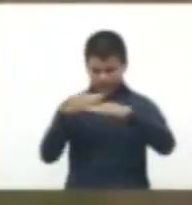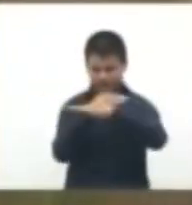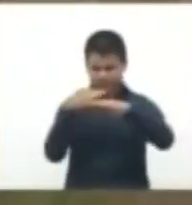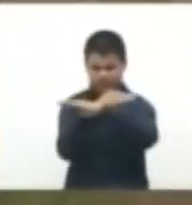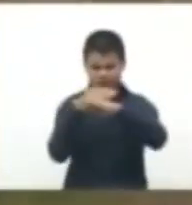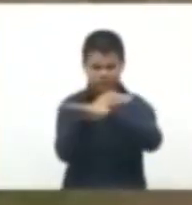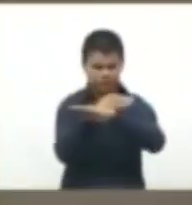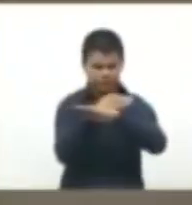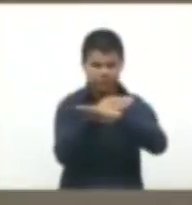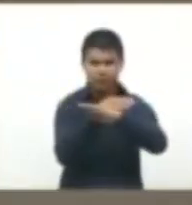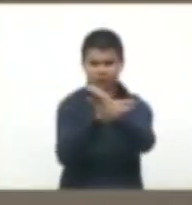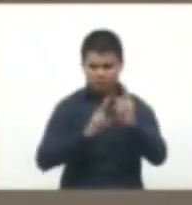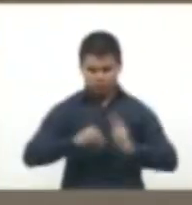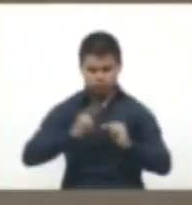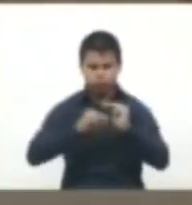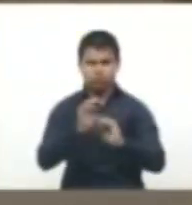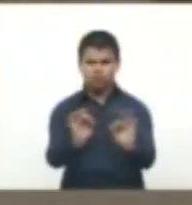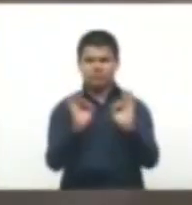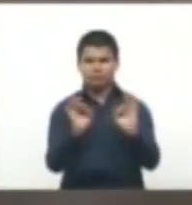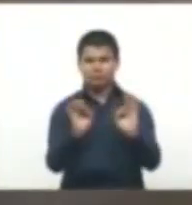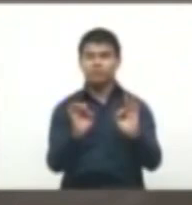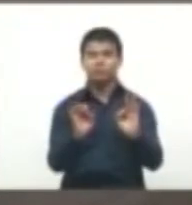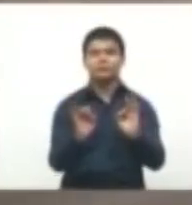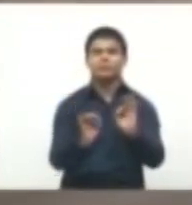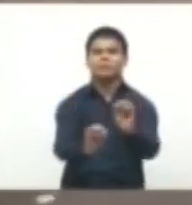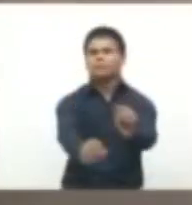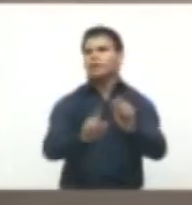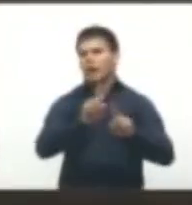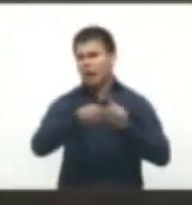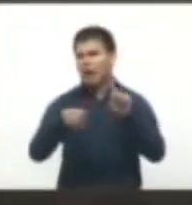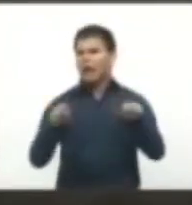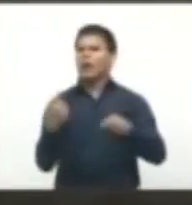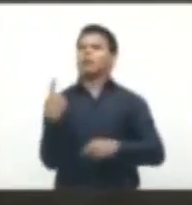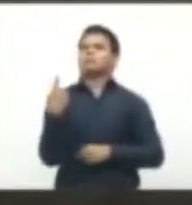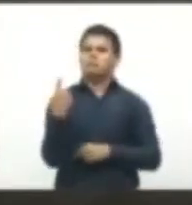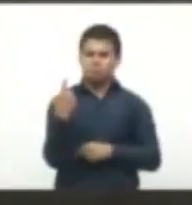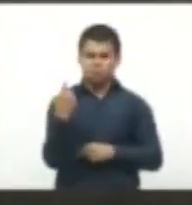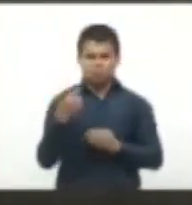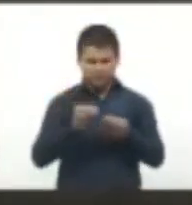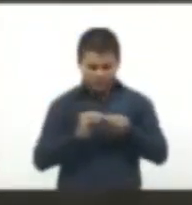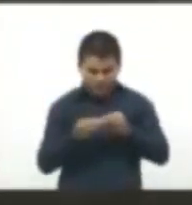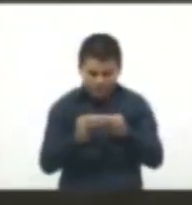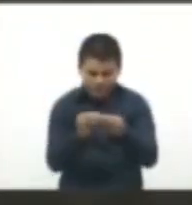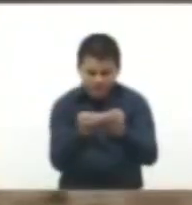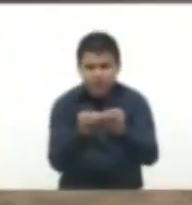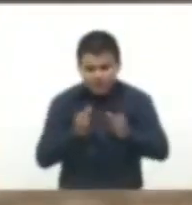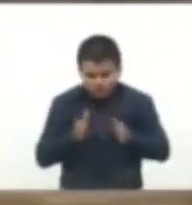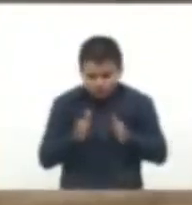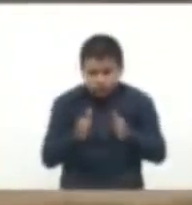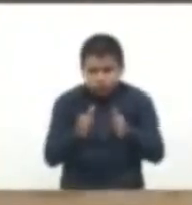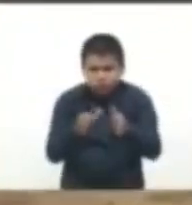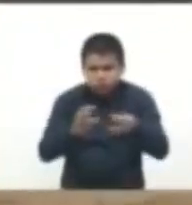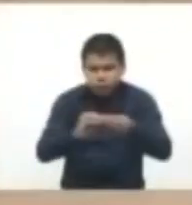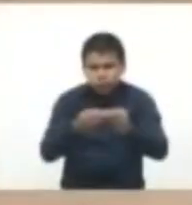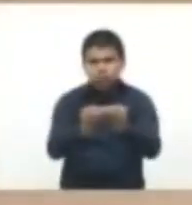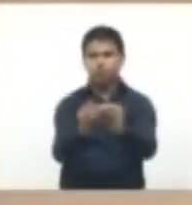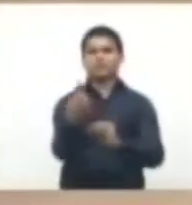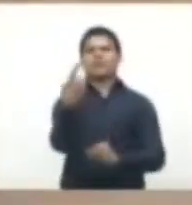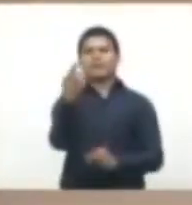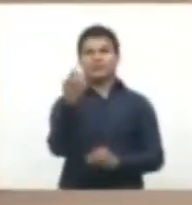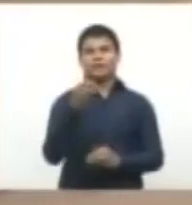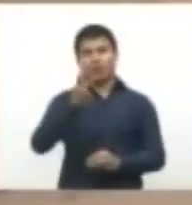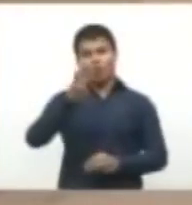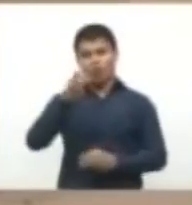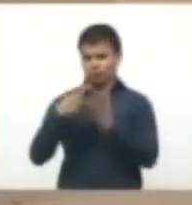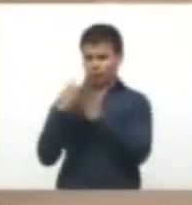del país. Hasta el momento, se han adjudicado 32 proyectos de tramo vial, de los cuales 8 aún están estancados. Según